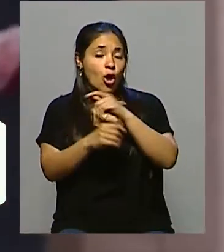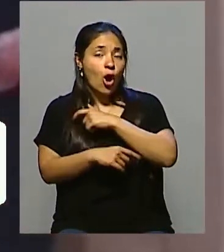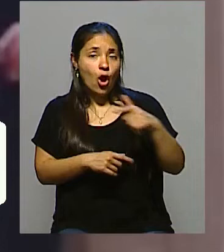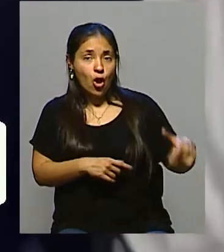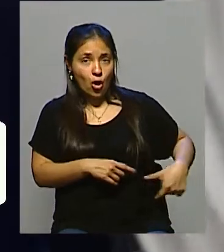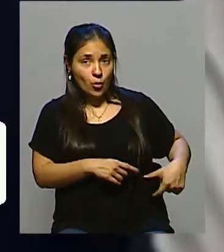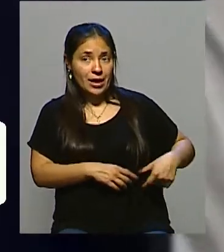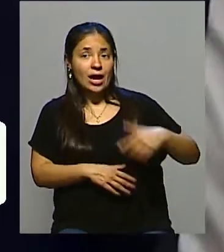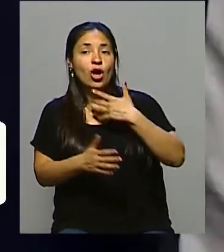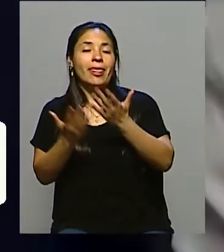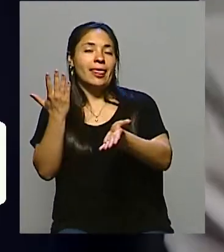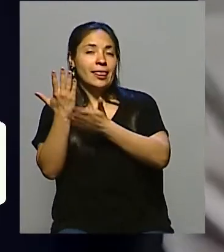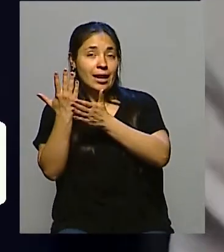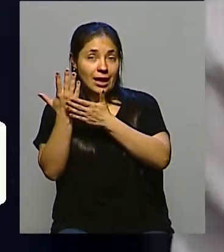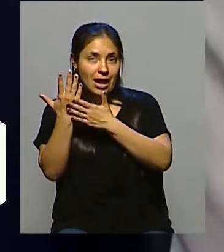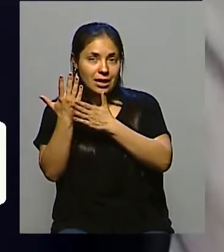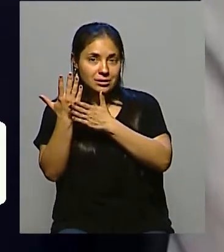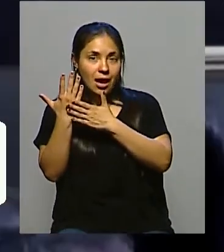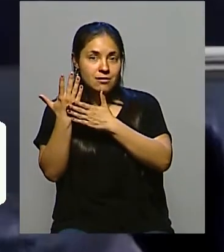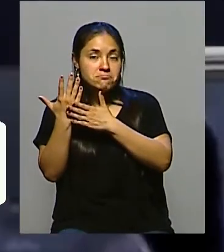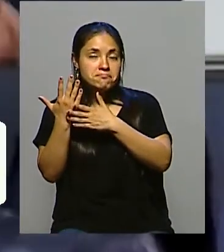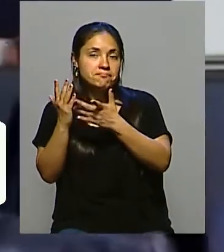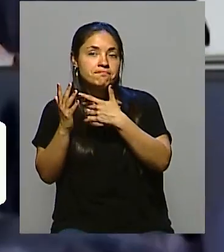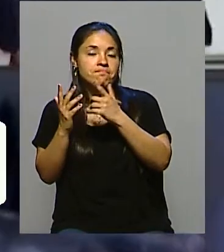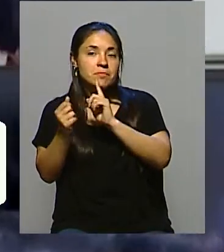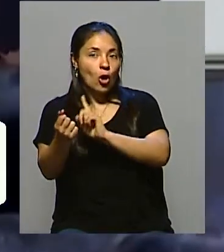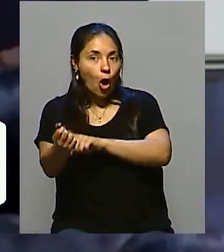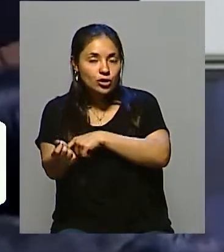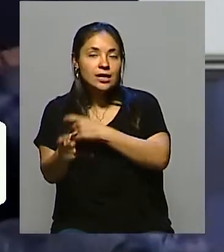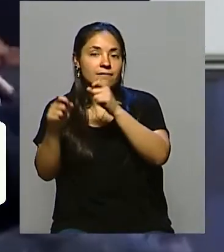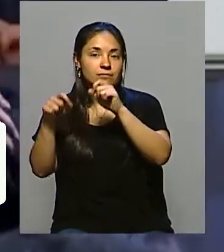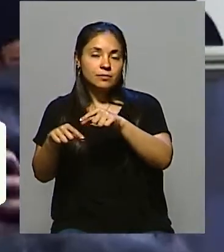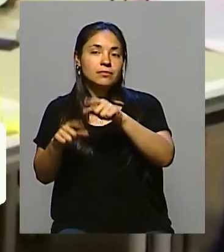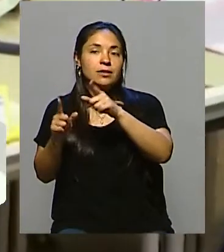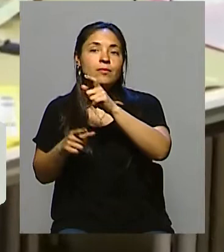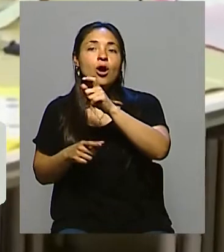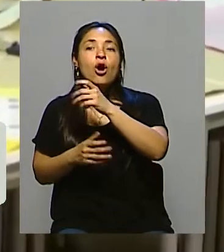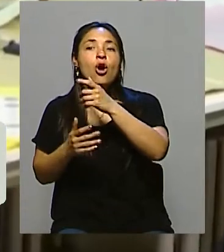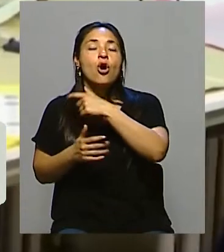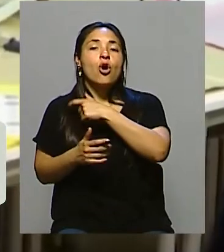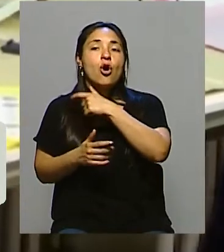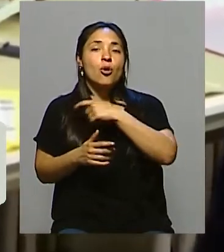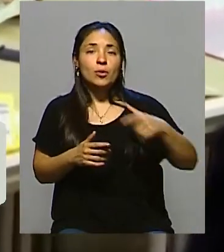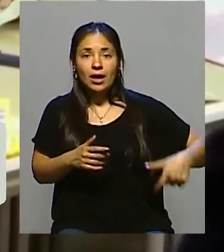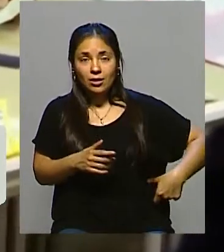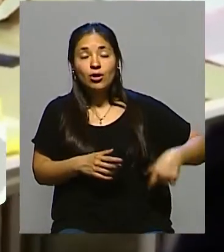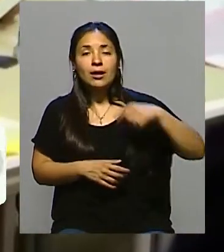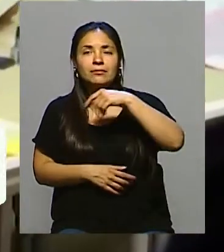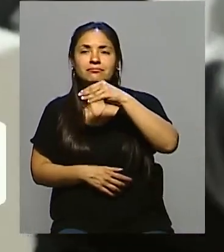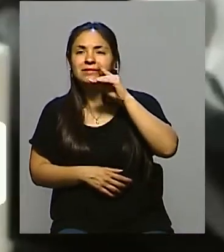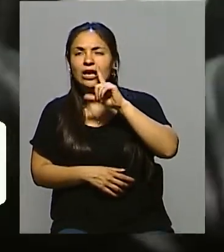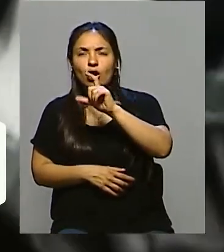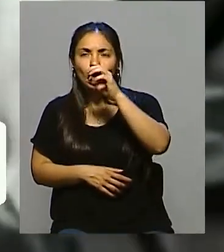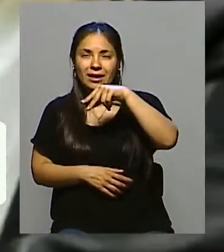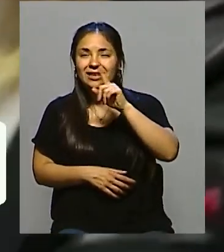de derecha conservadora, como va a ser el gobierno de Meloni, y Mattarella, que es miembro del